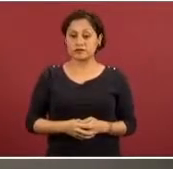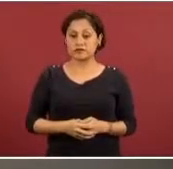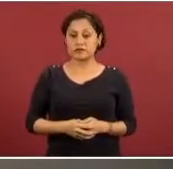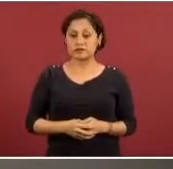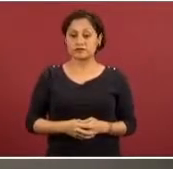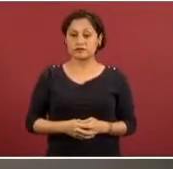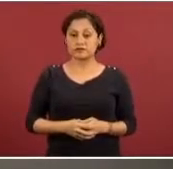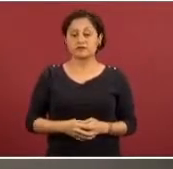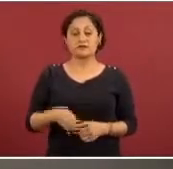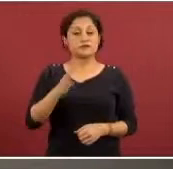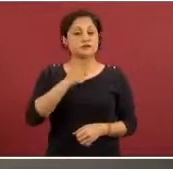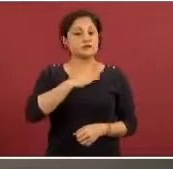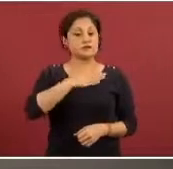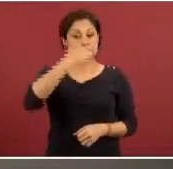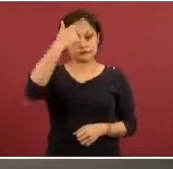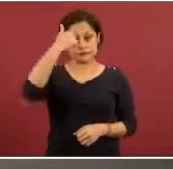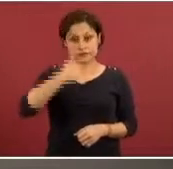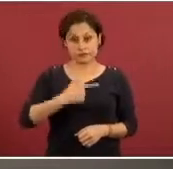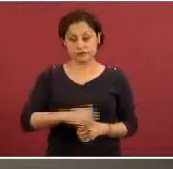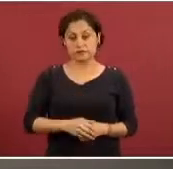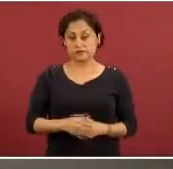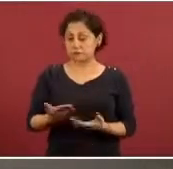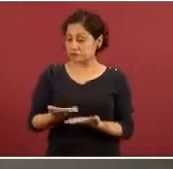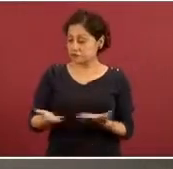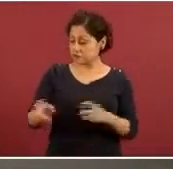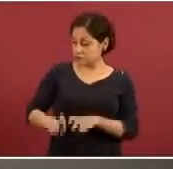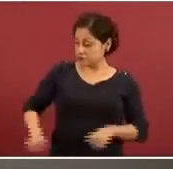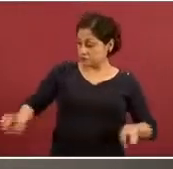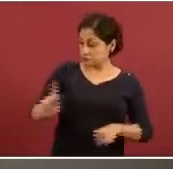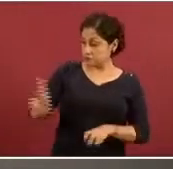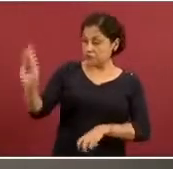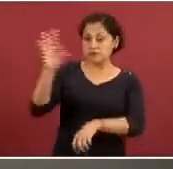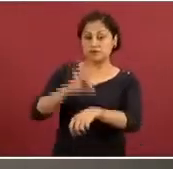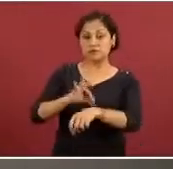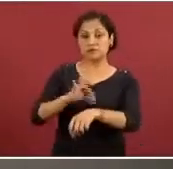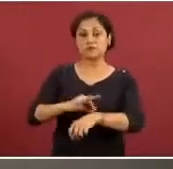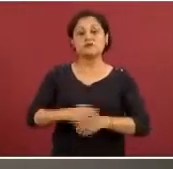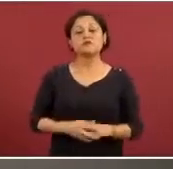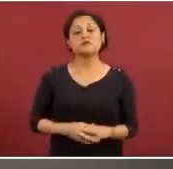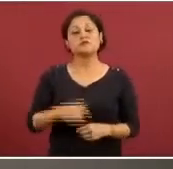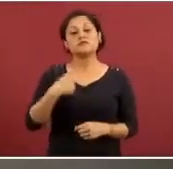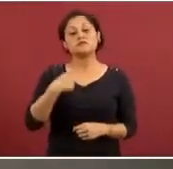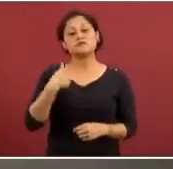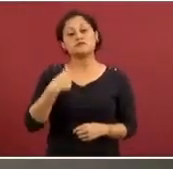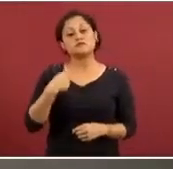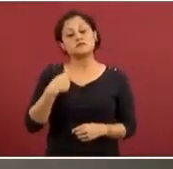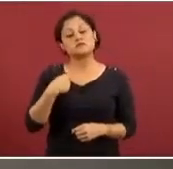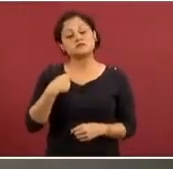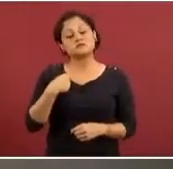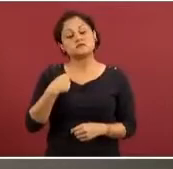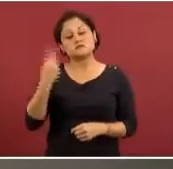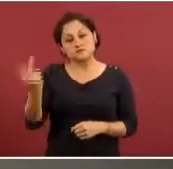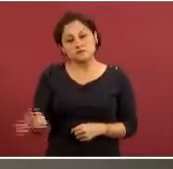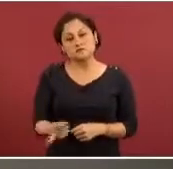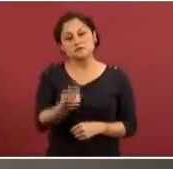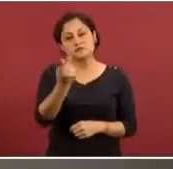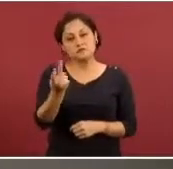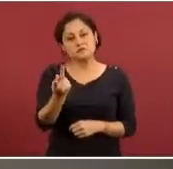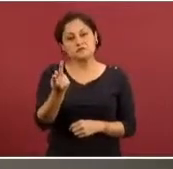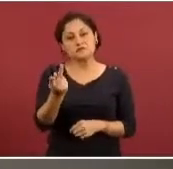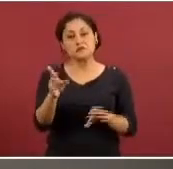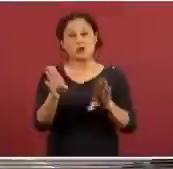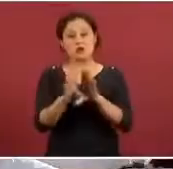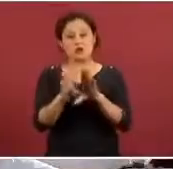Sí, buenas noches, doctor y toda la comitiva. En primer lugar, queríamos nada más preguntar, ¿cuál es el protocolo en